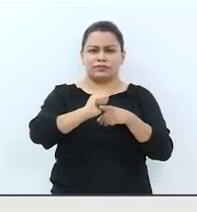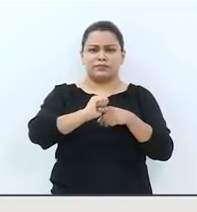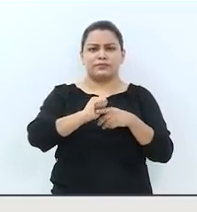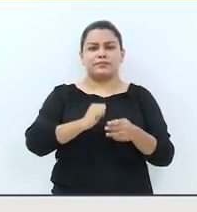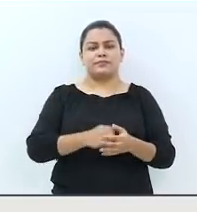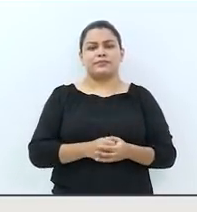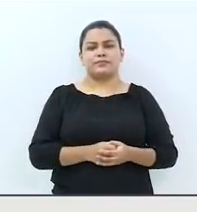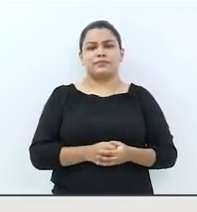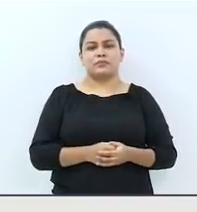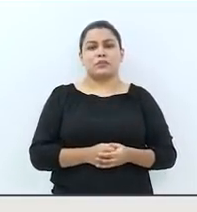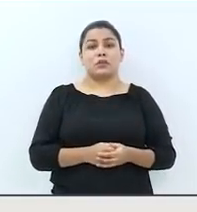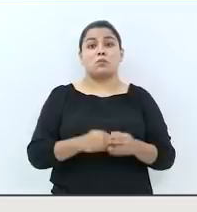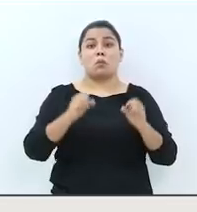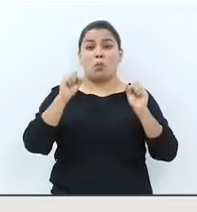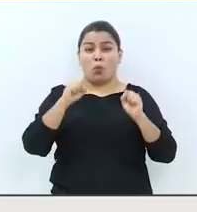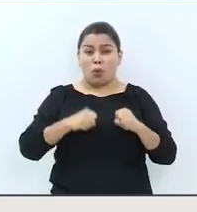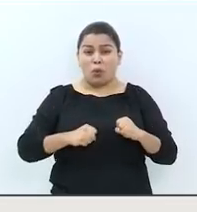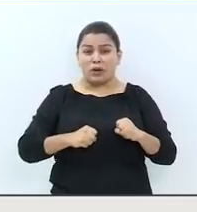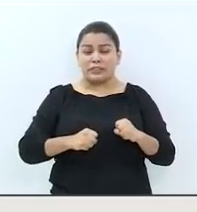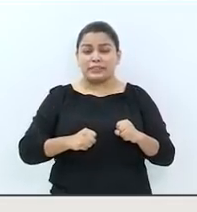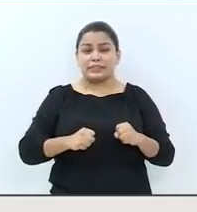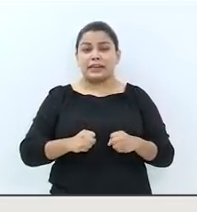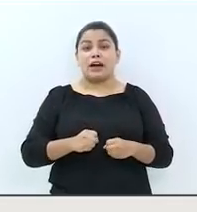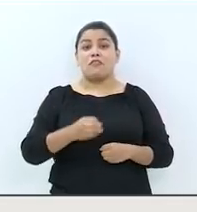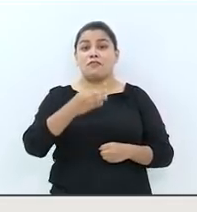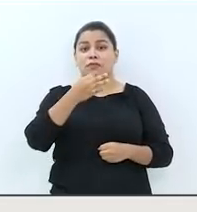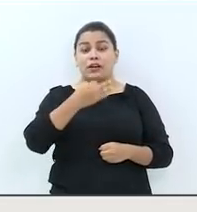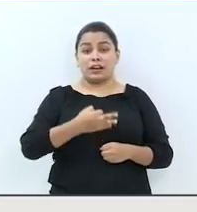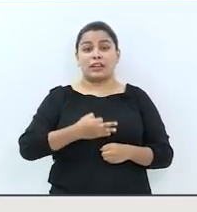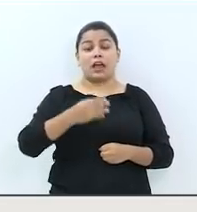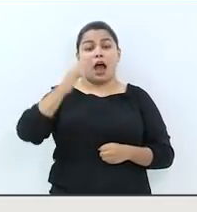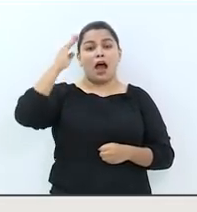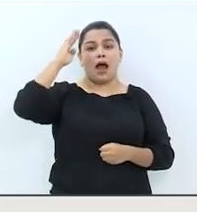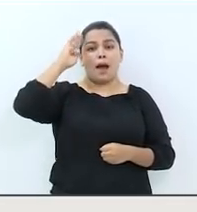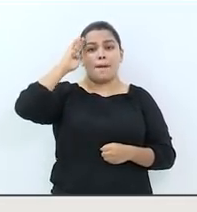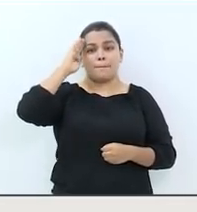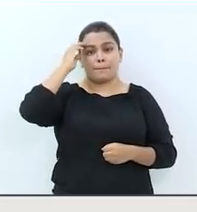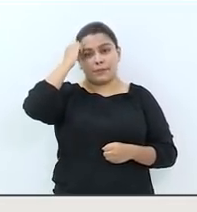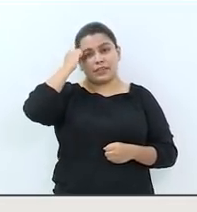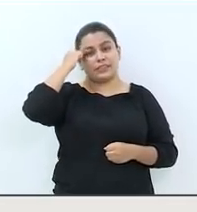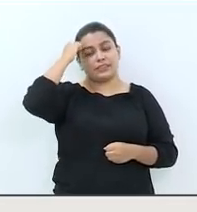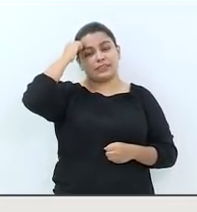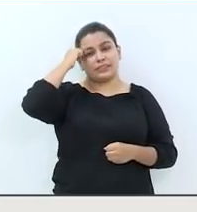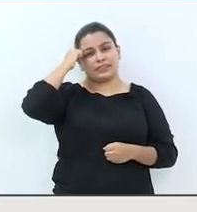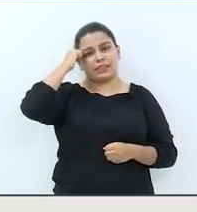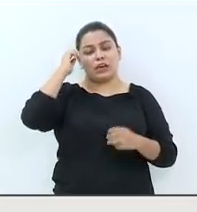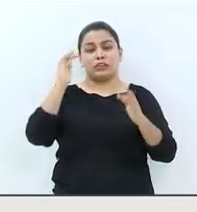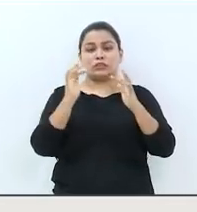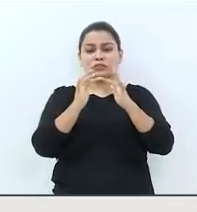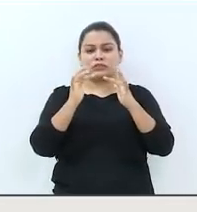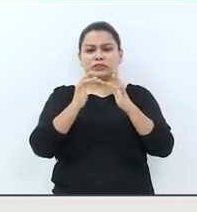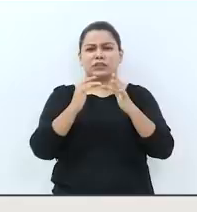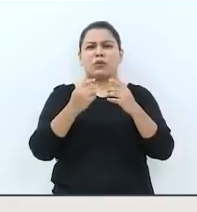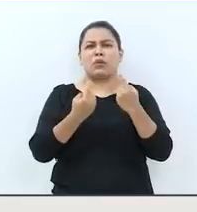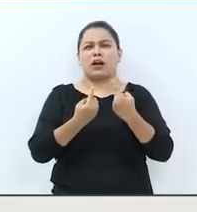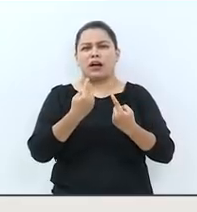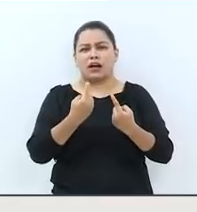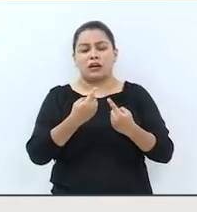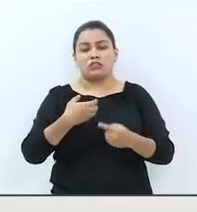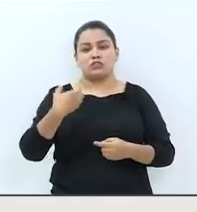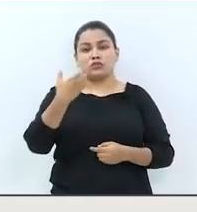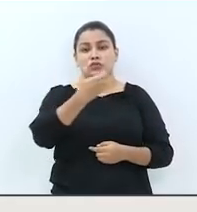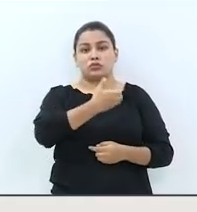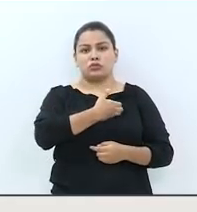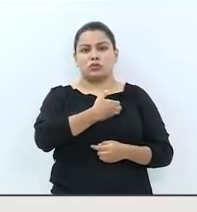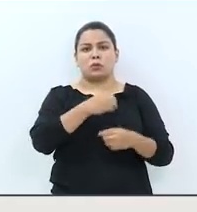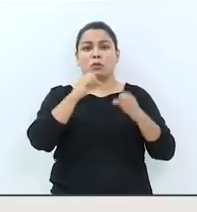generar aprendizajes significativos, conectar con intereses, conectar con aspectos que a nosotras y a